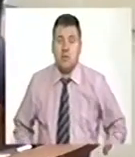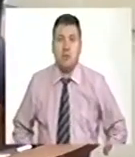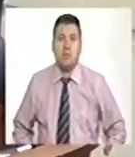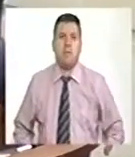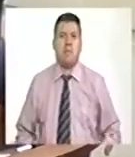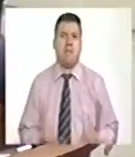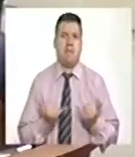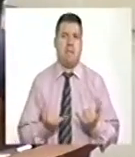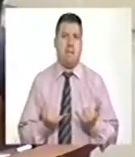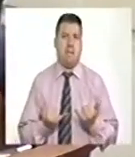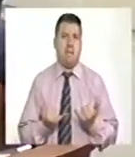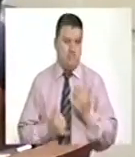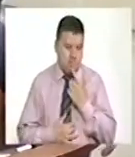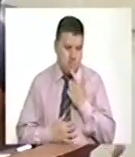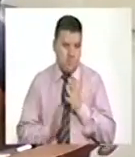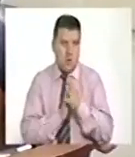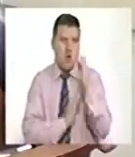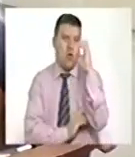hoy el país va a conocer